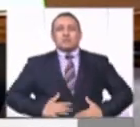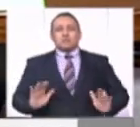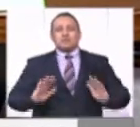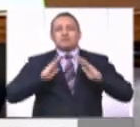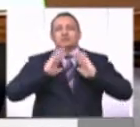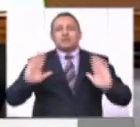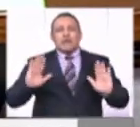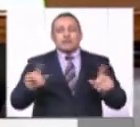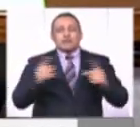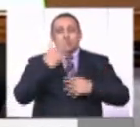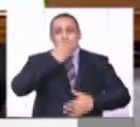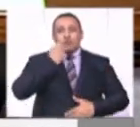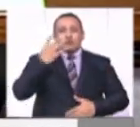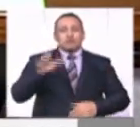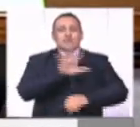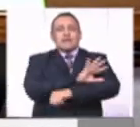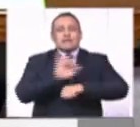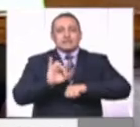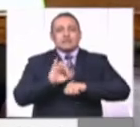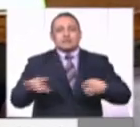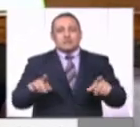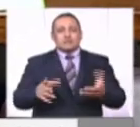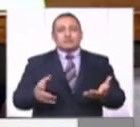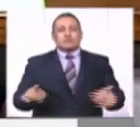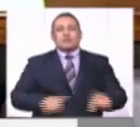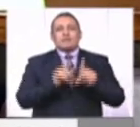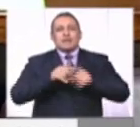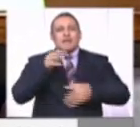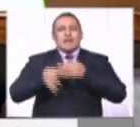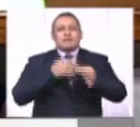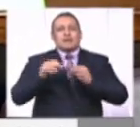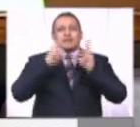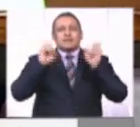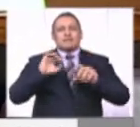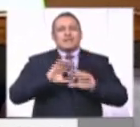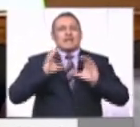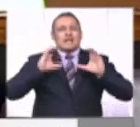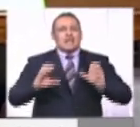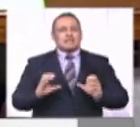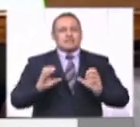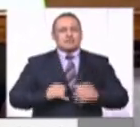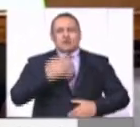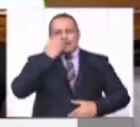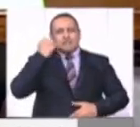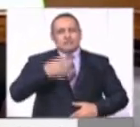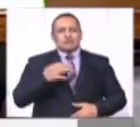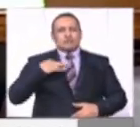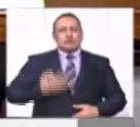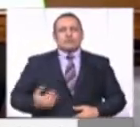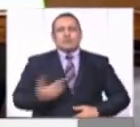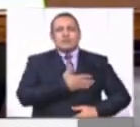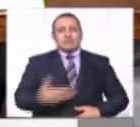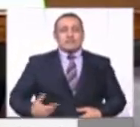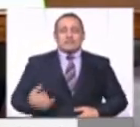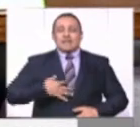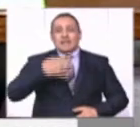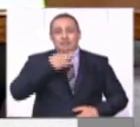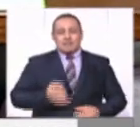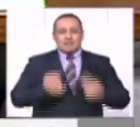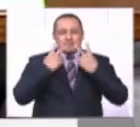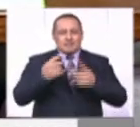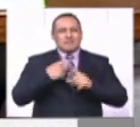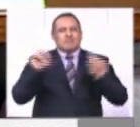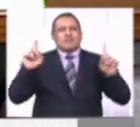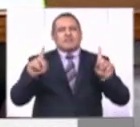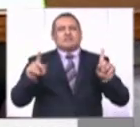casa muy bonita en San Isidro no habla de clasismo y habla de racismo presidente pero la verdad es absolutamente